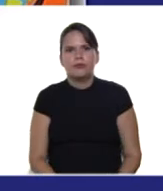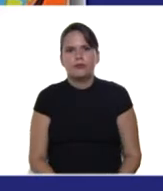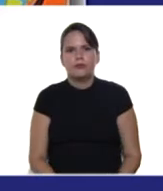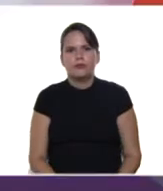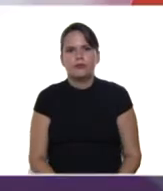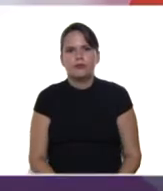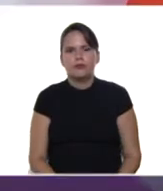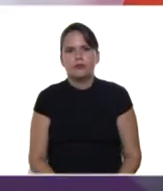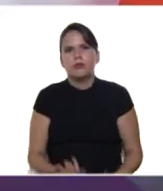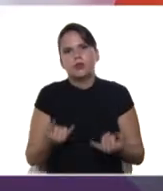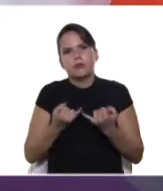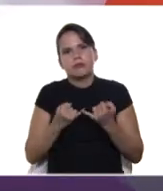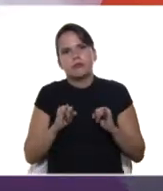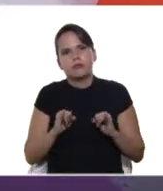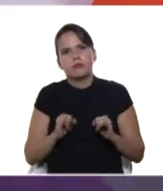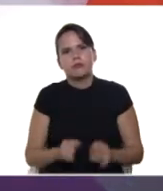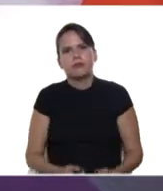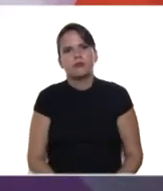Para la conclusión,